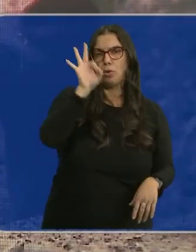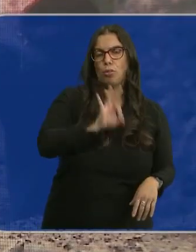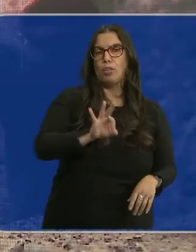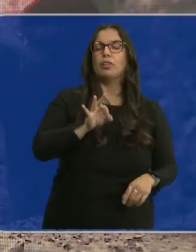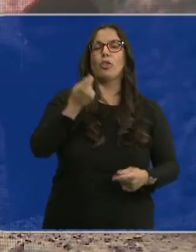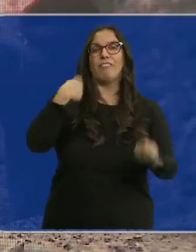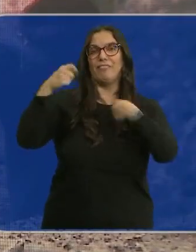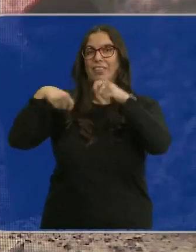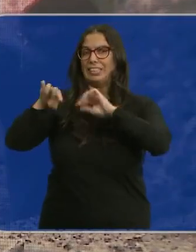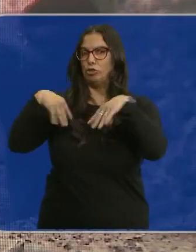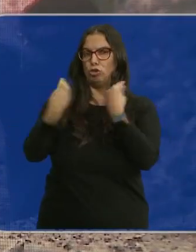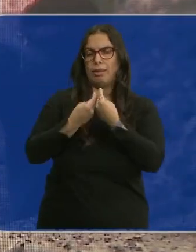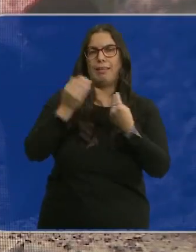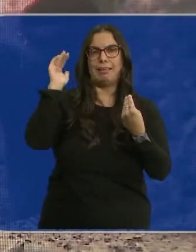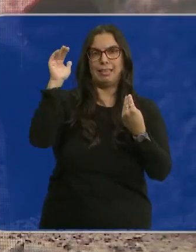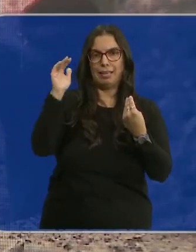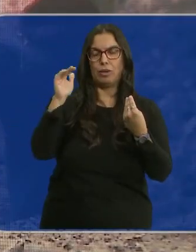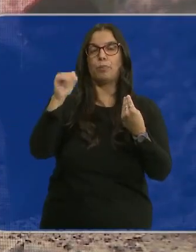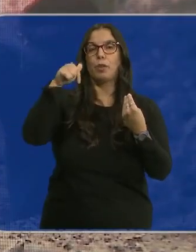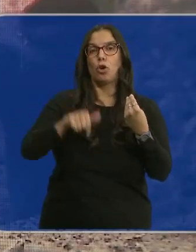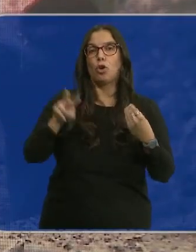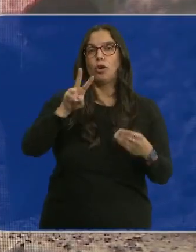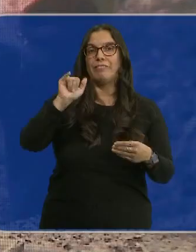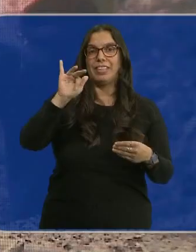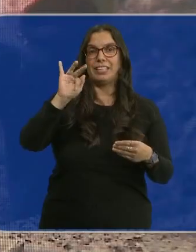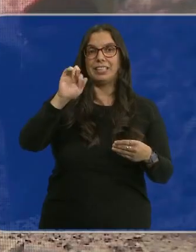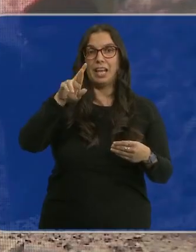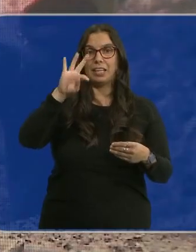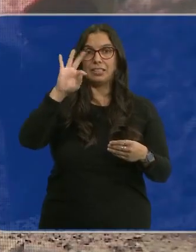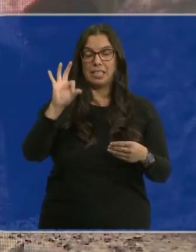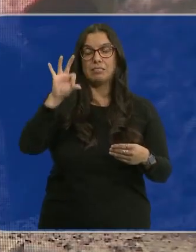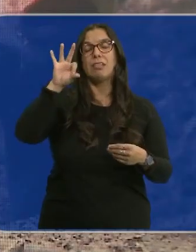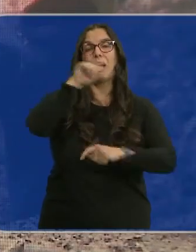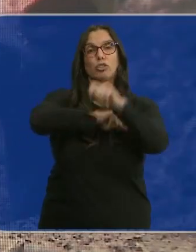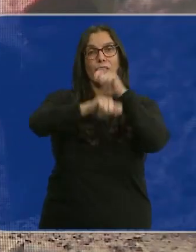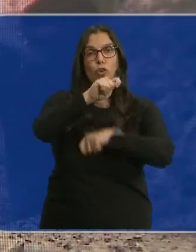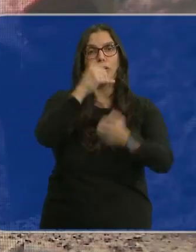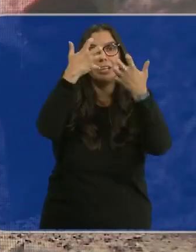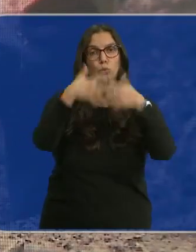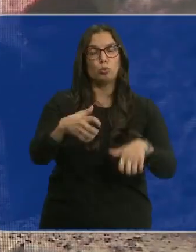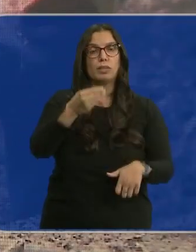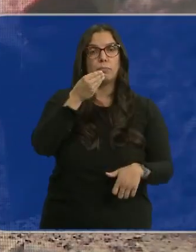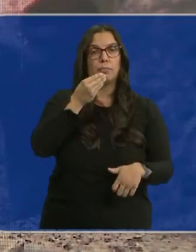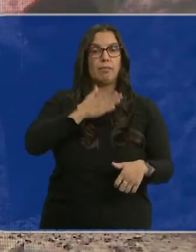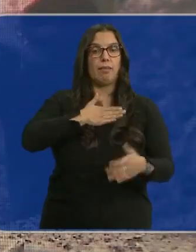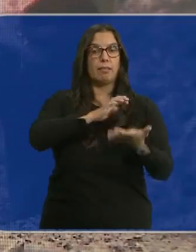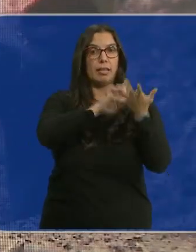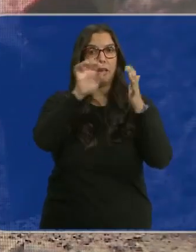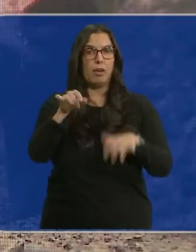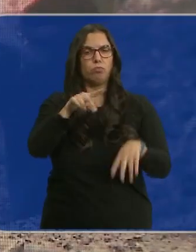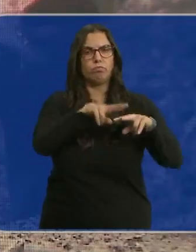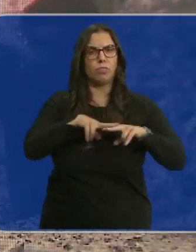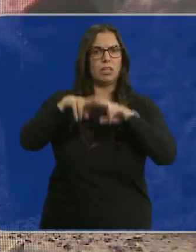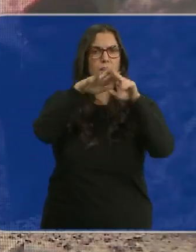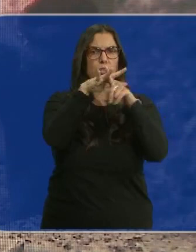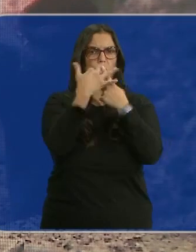de todas las exportaciones de la comunidad. Hoy Vitartis, la Asociación de la Industria Alimentaria de Castilla y León, ha analizado la situación de este sector,